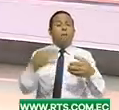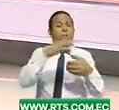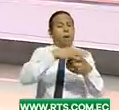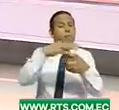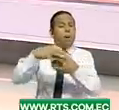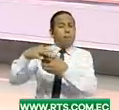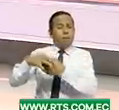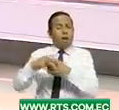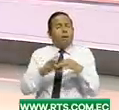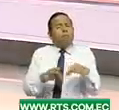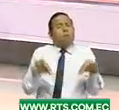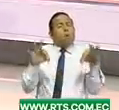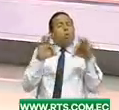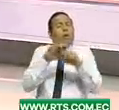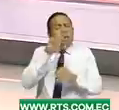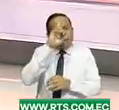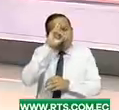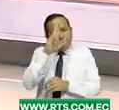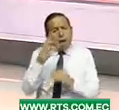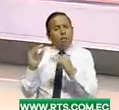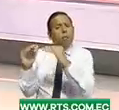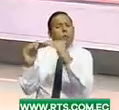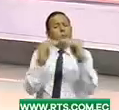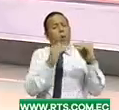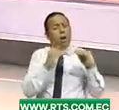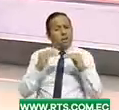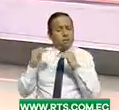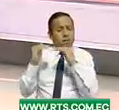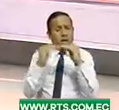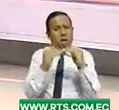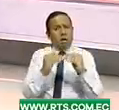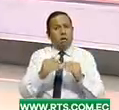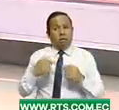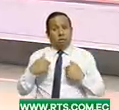pero no anunció a qué sector político apoyará.